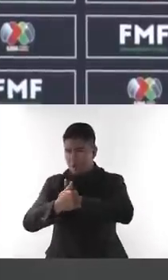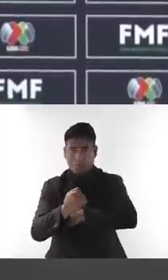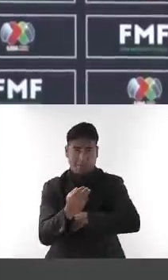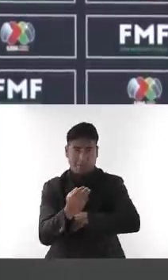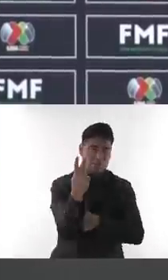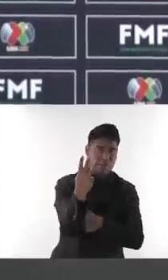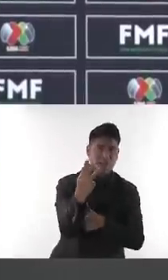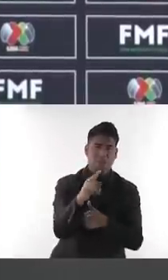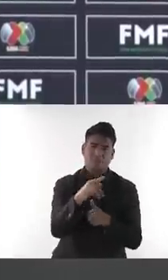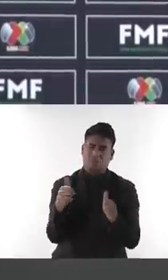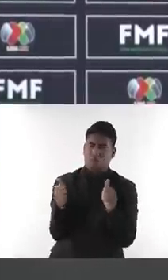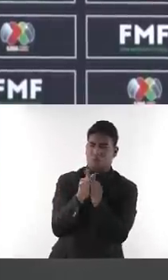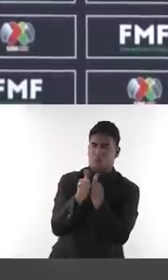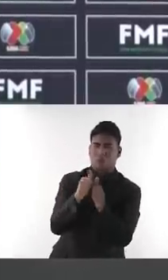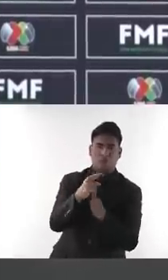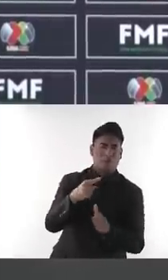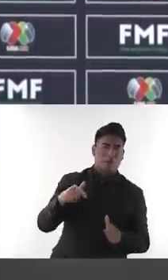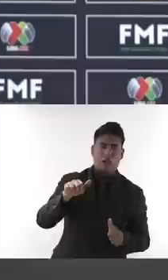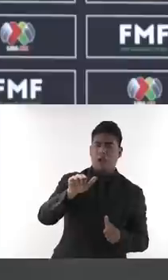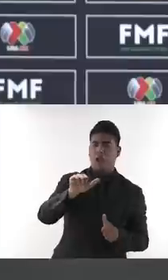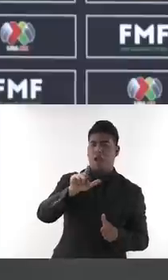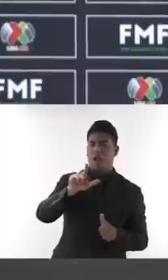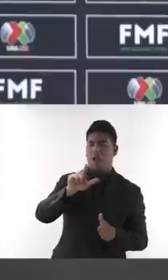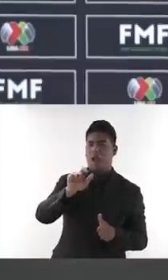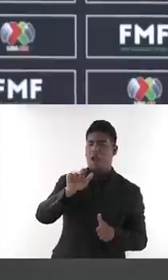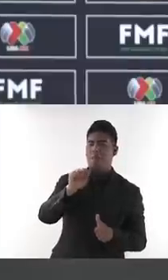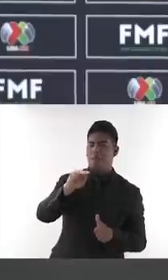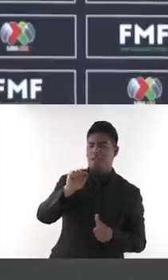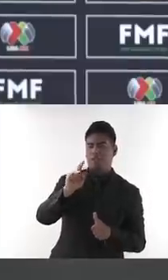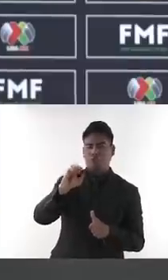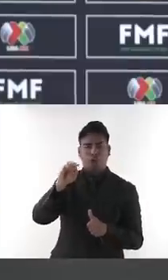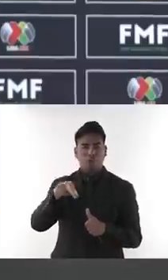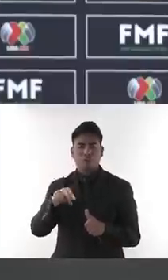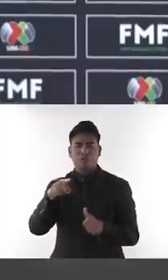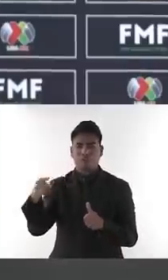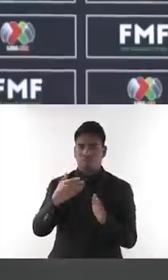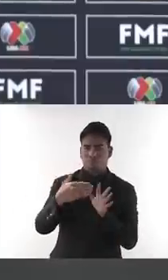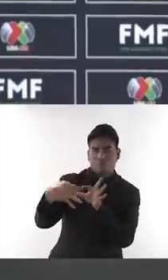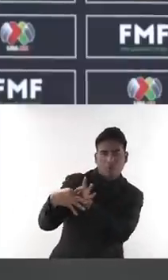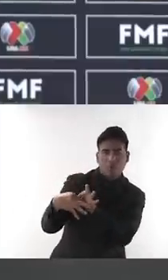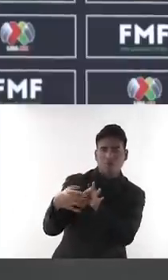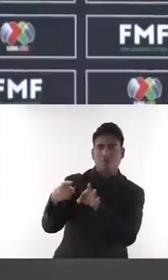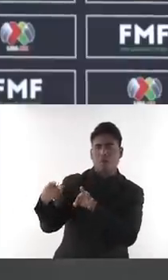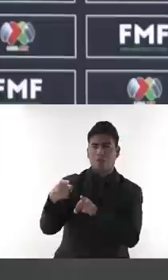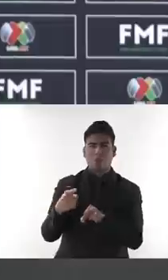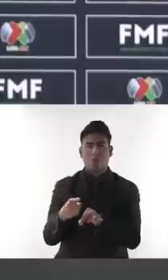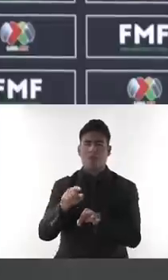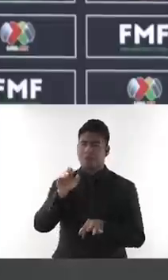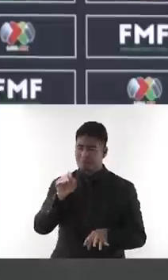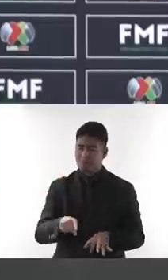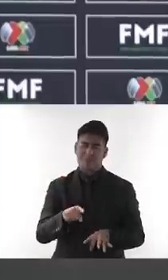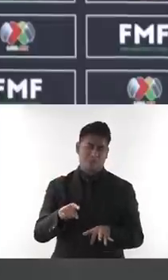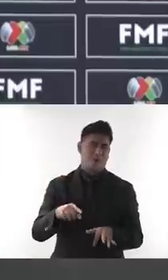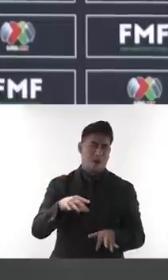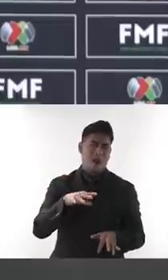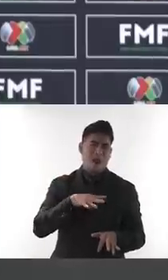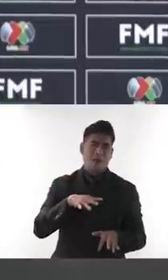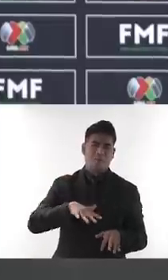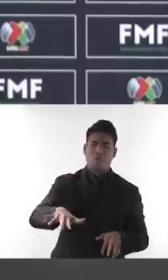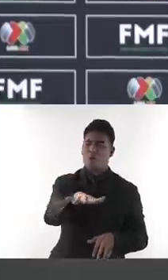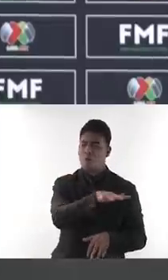Oro y las Olimpiadas, sino que llegamos a una eliminatoria con un desgaste extraordinario, un desgaste